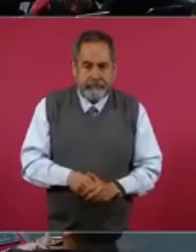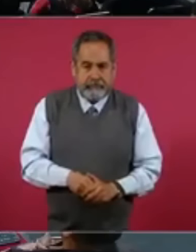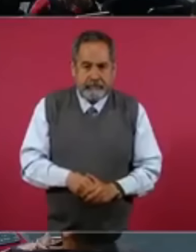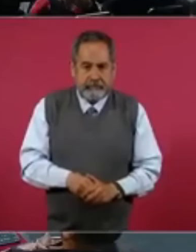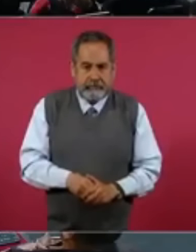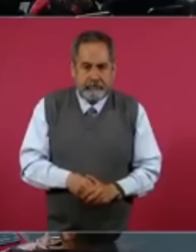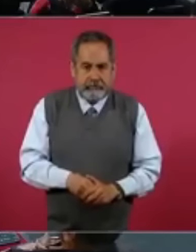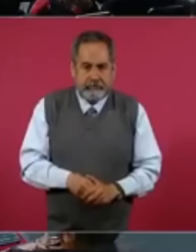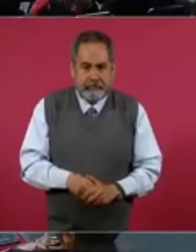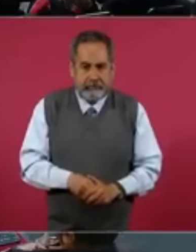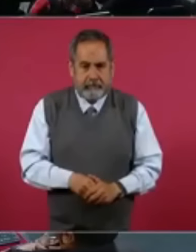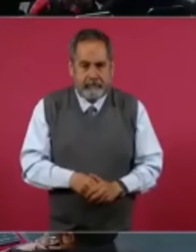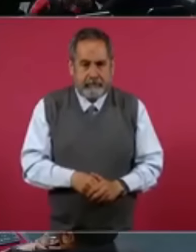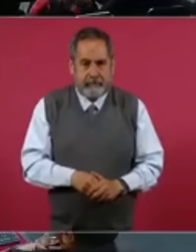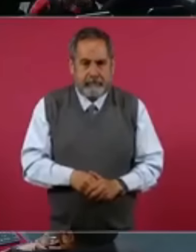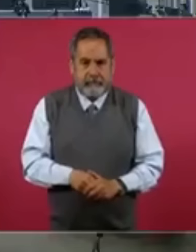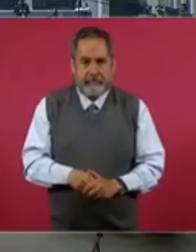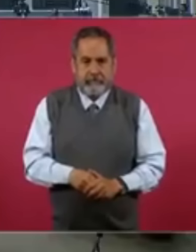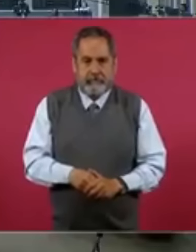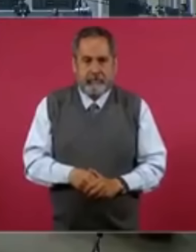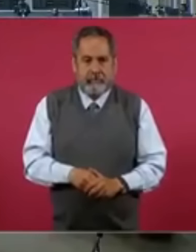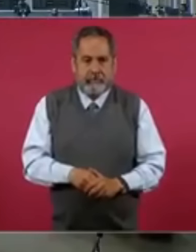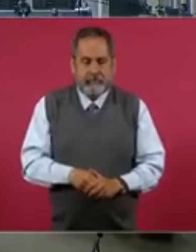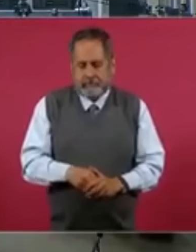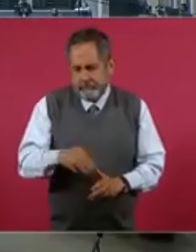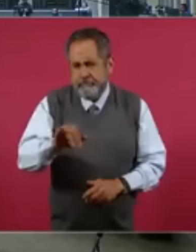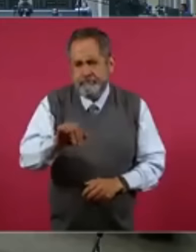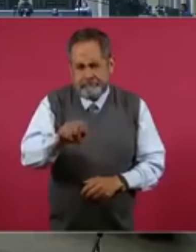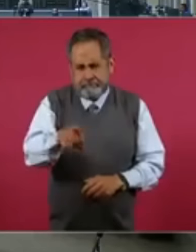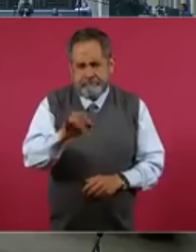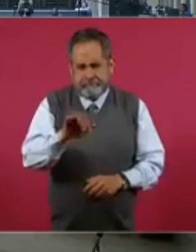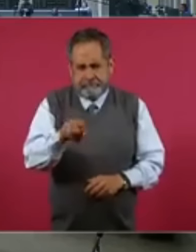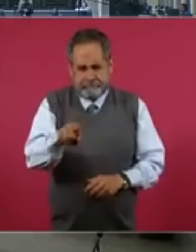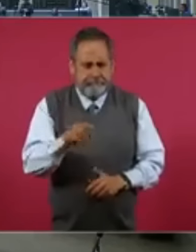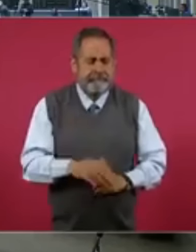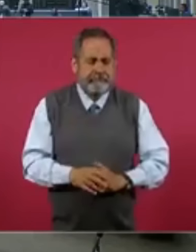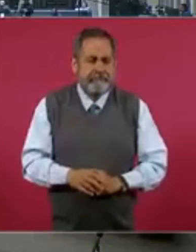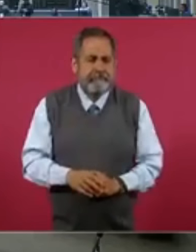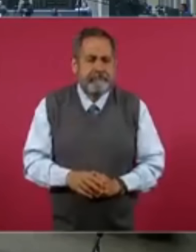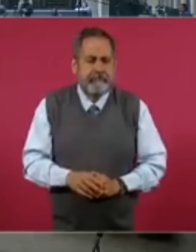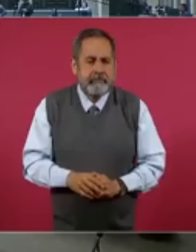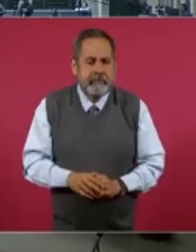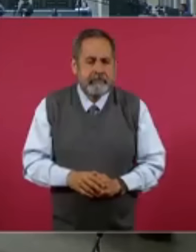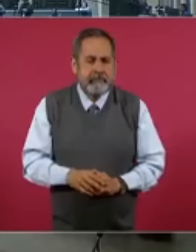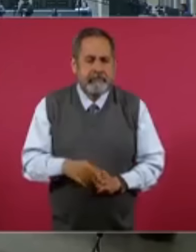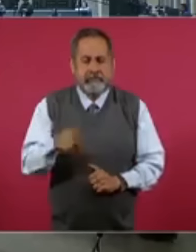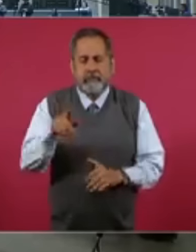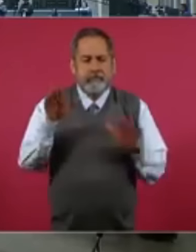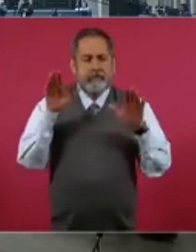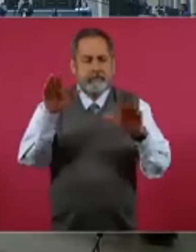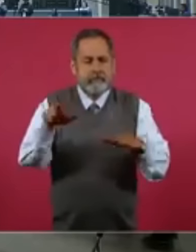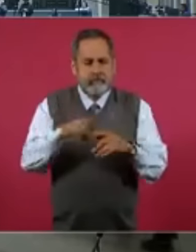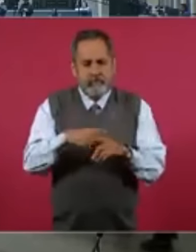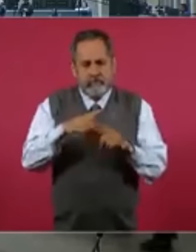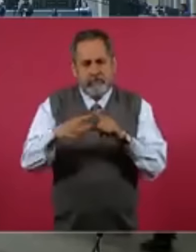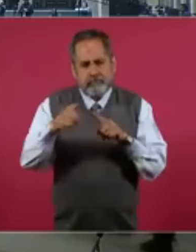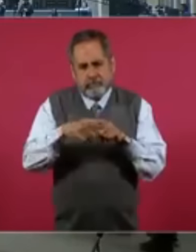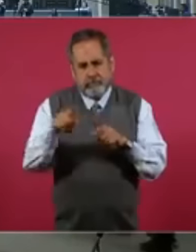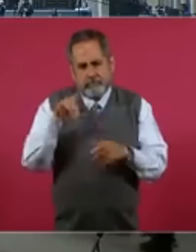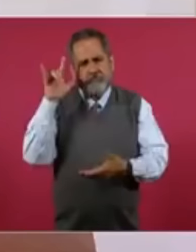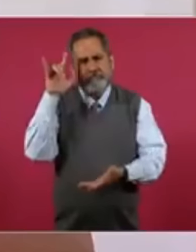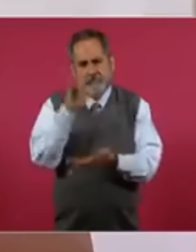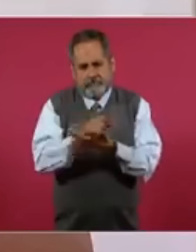mundial, le han informado. Ah, sí. Sí, sí, en el aeropuerto, en los vuelos, sobre